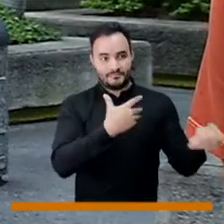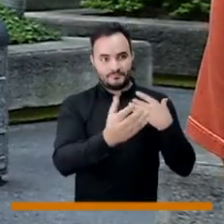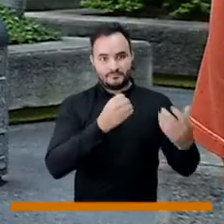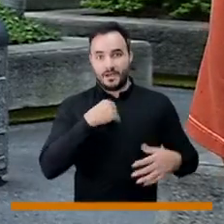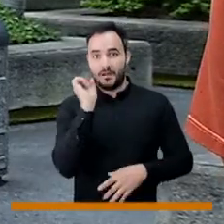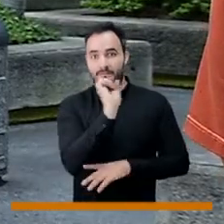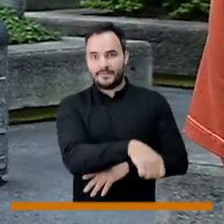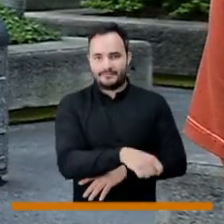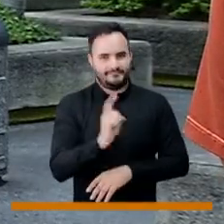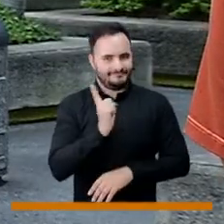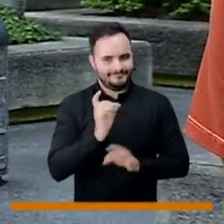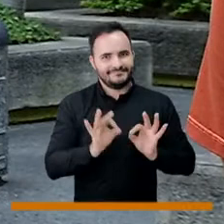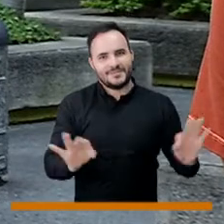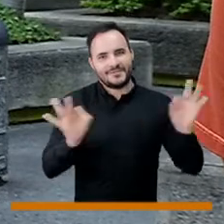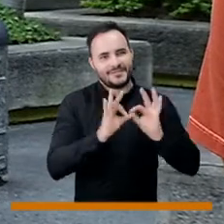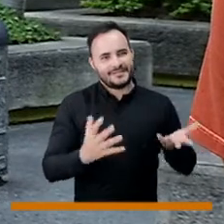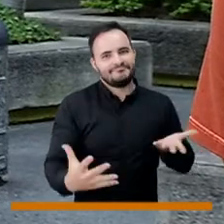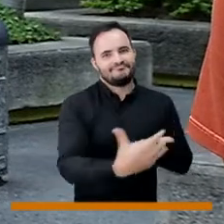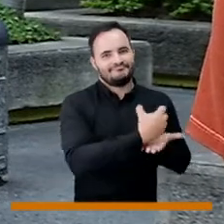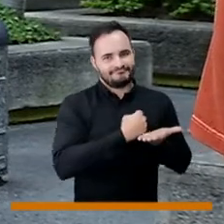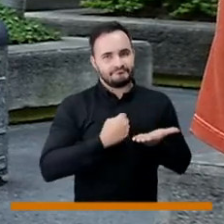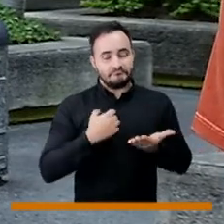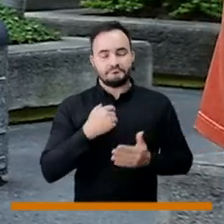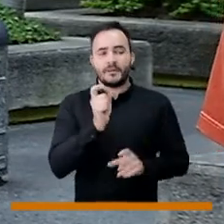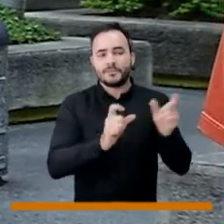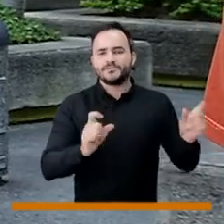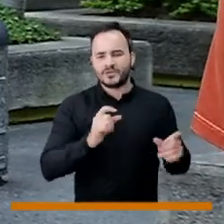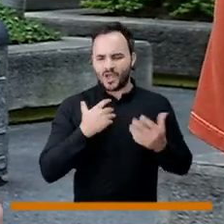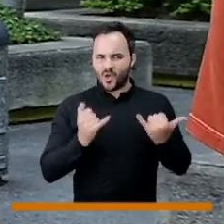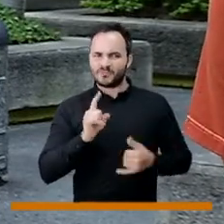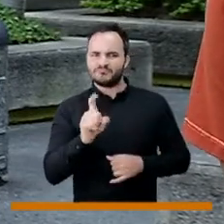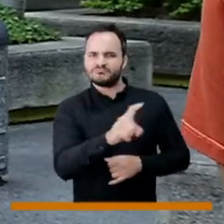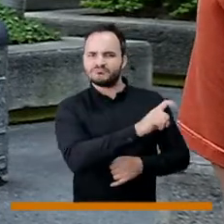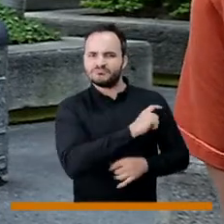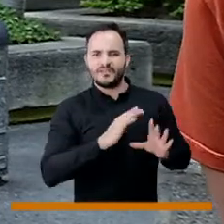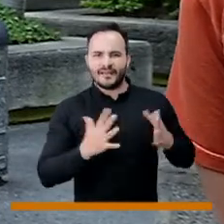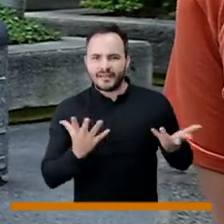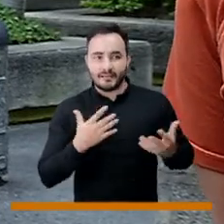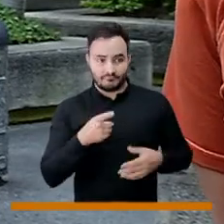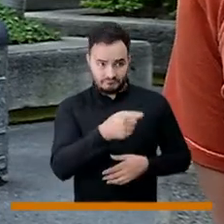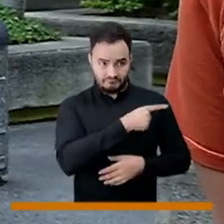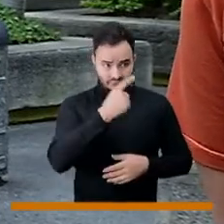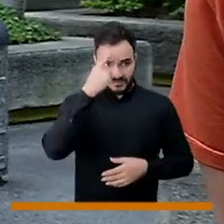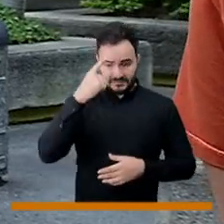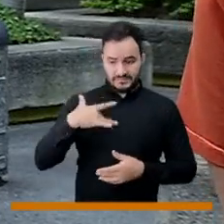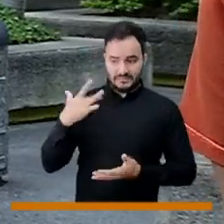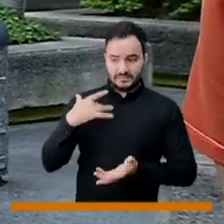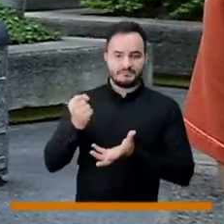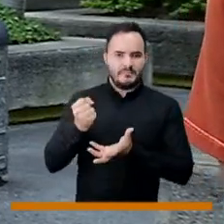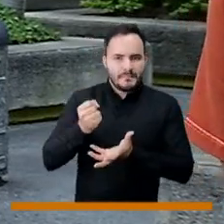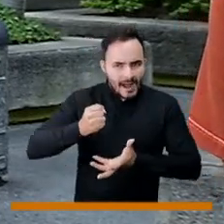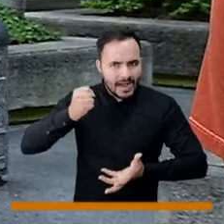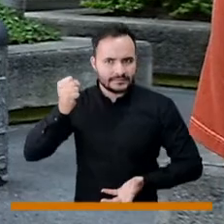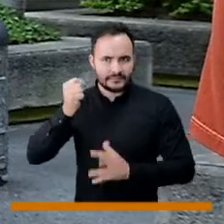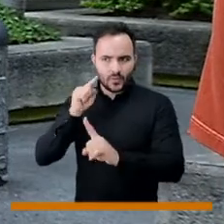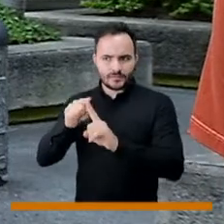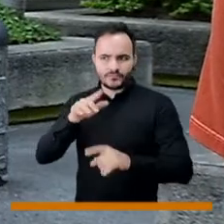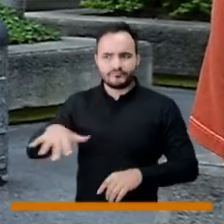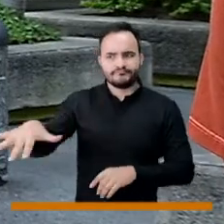fundamental hoy estamos preguntándole a los ciudadanos si están de acuerdo si creen que es una buena iniciativa